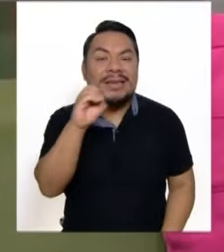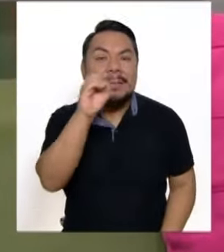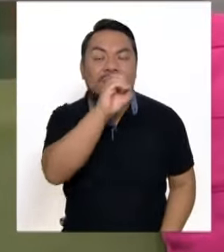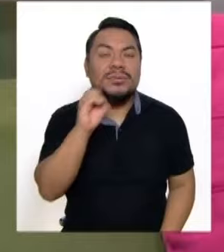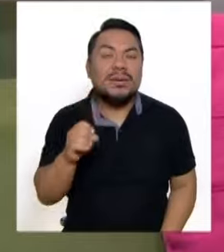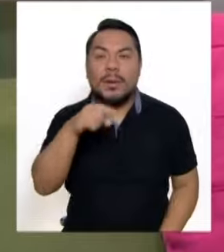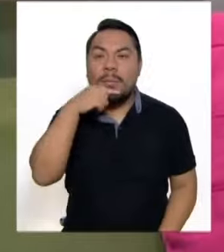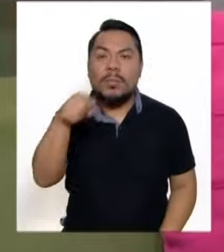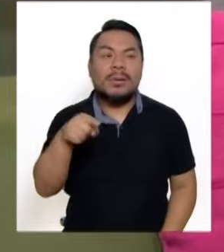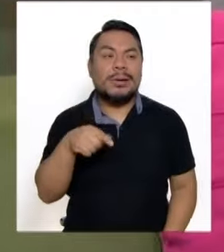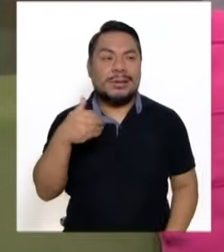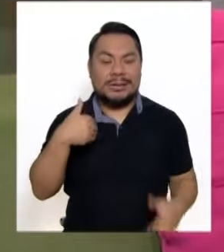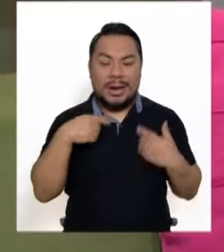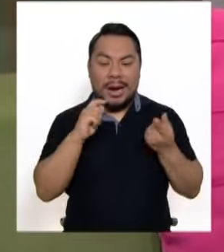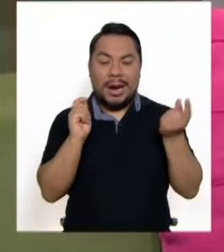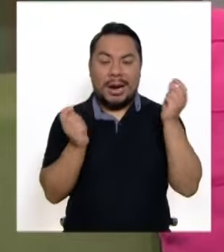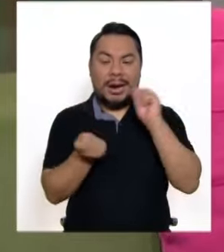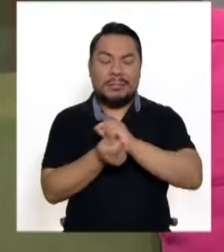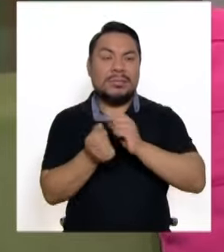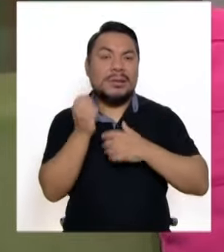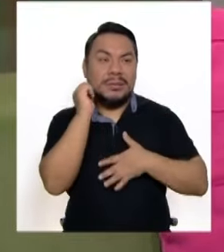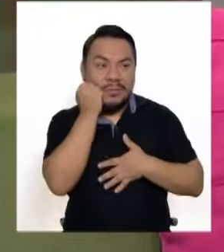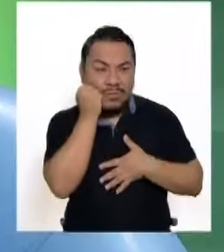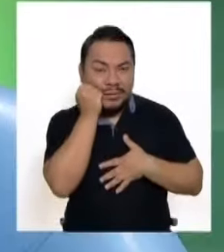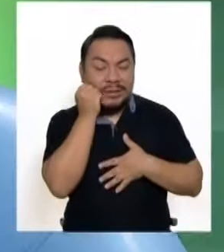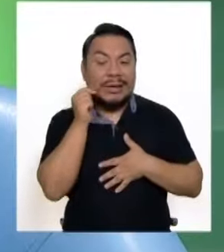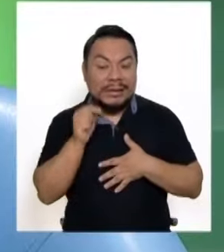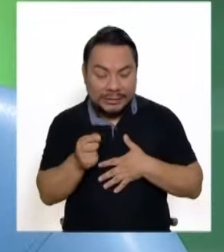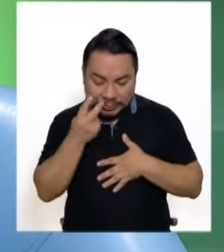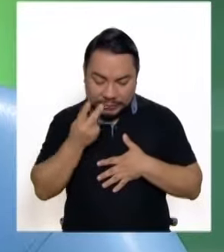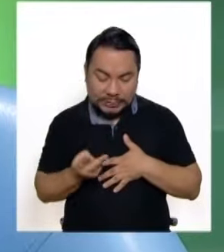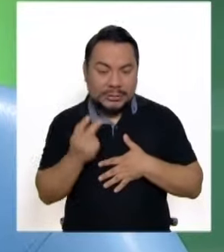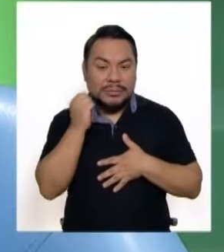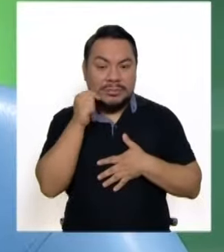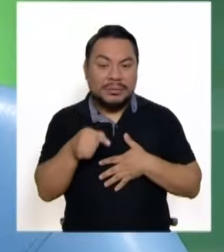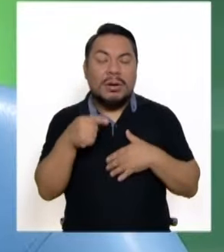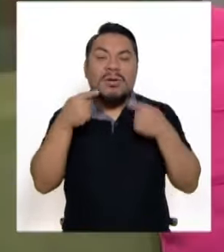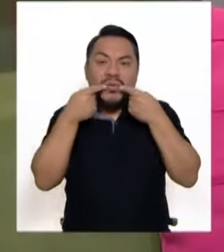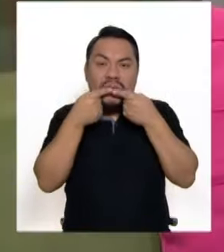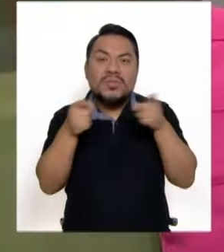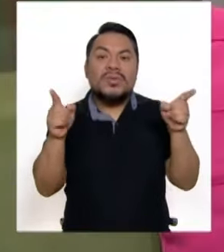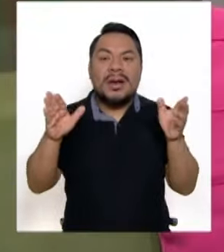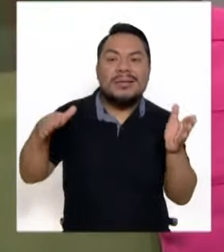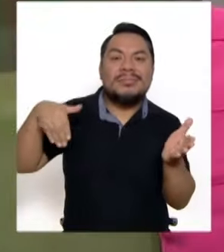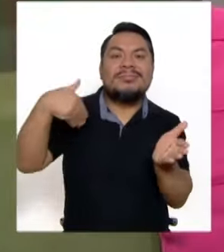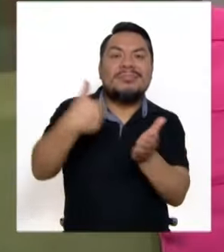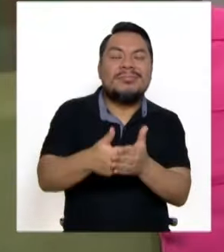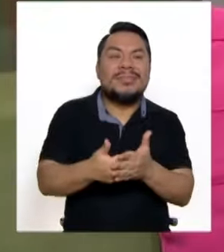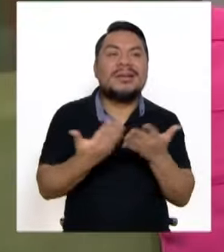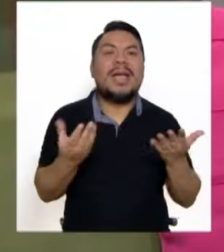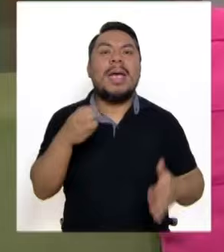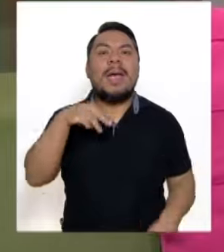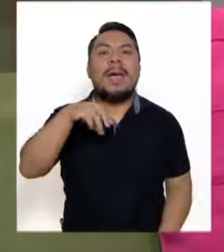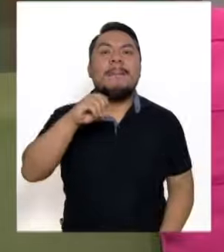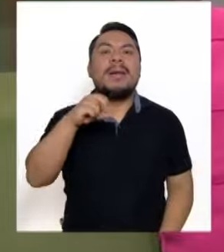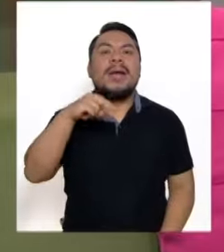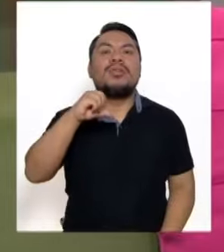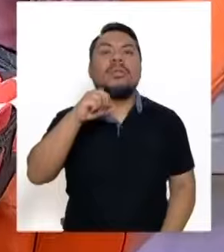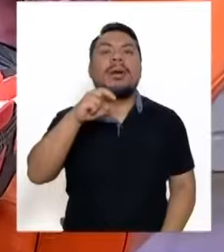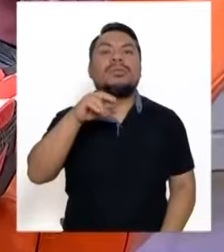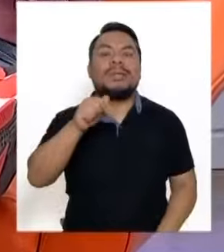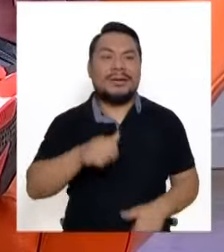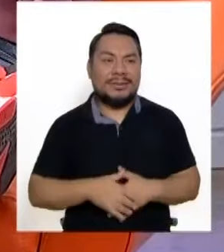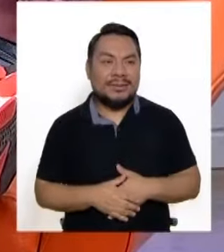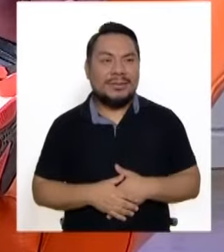cambios, especialmente con su regla, con su menstruación, que anuncian que va a llegar la menopausia. Ahora, doctor, ese climaterio que